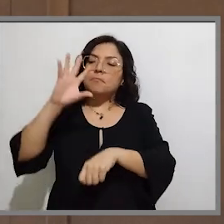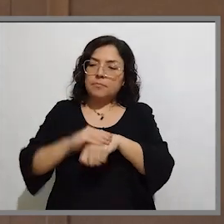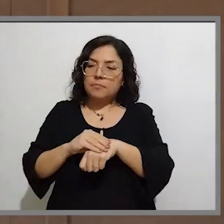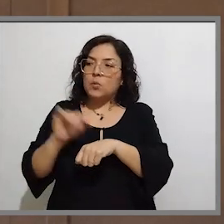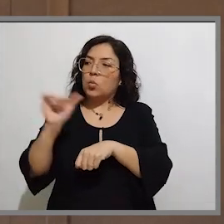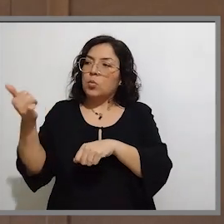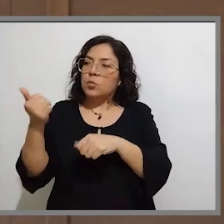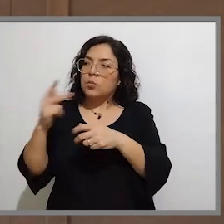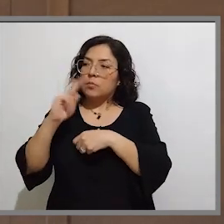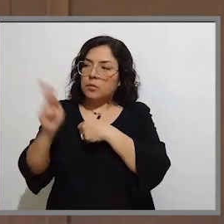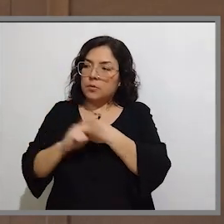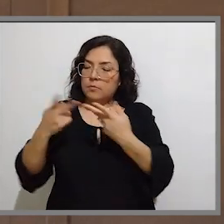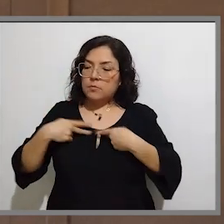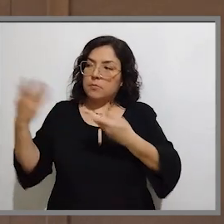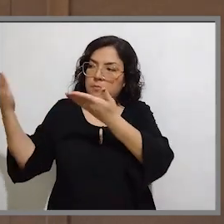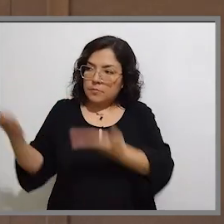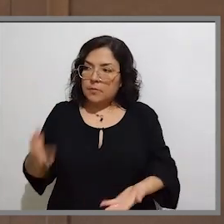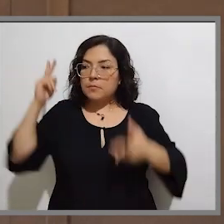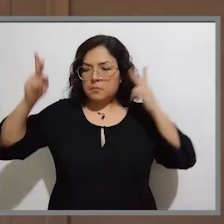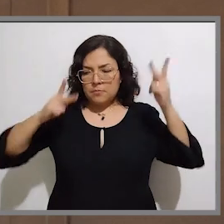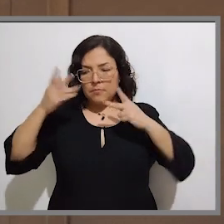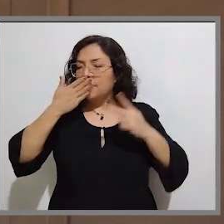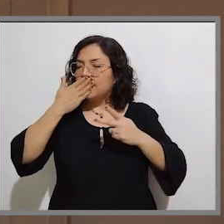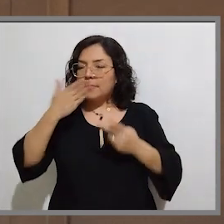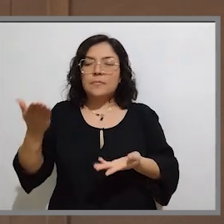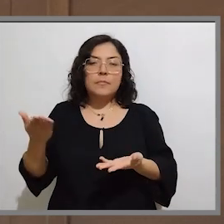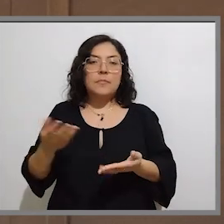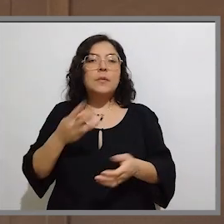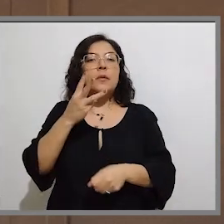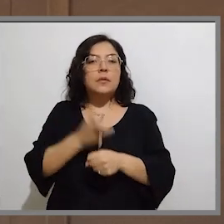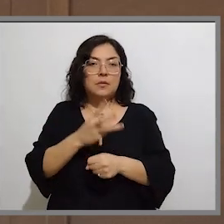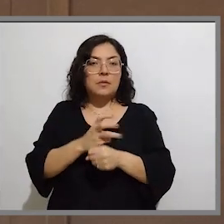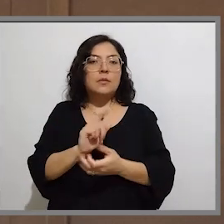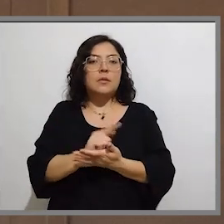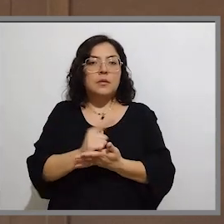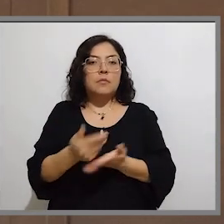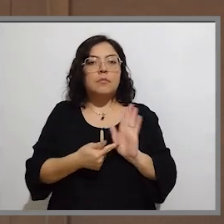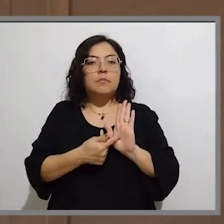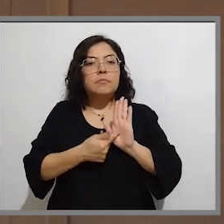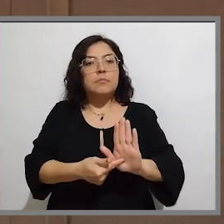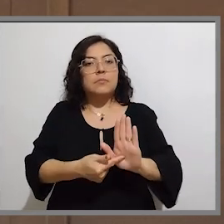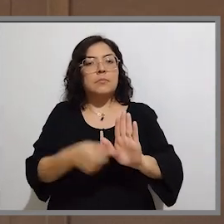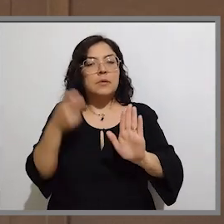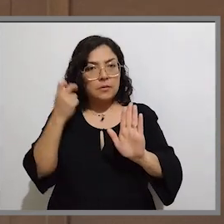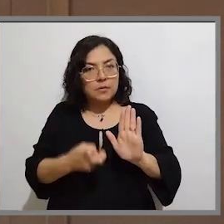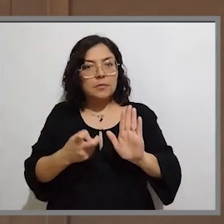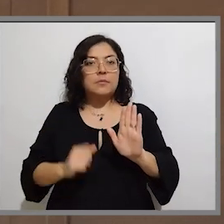por visitantes extranjeros. Este es el tercer libro que tuvimos a bien presentar. Esto